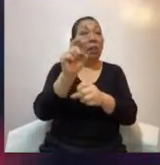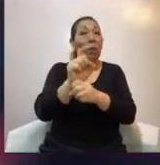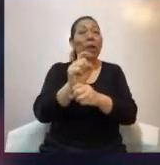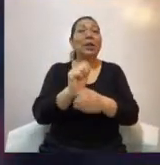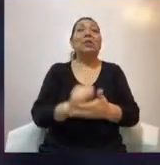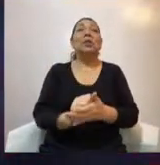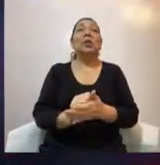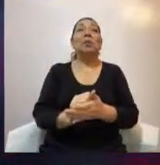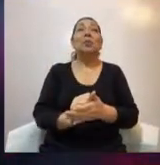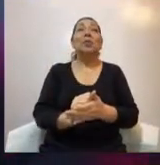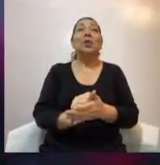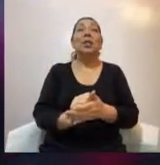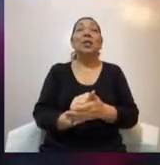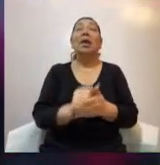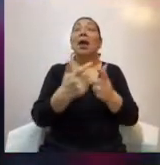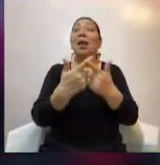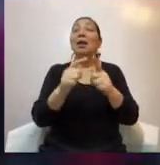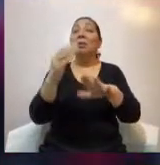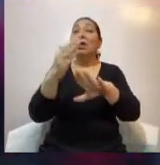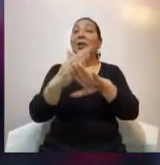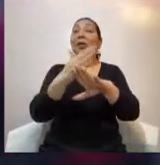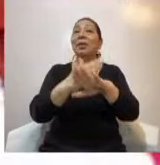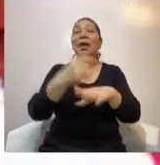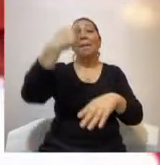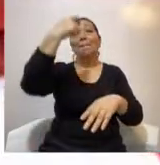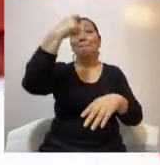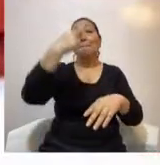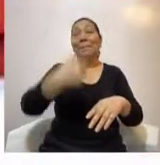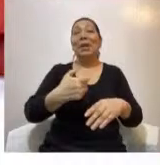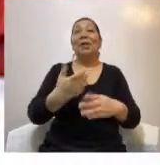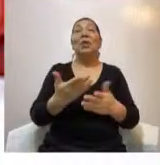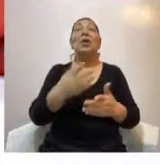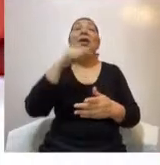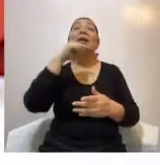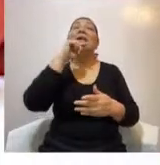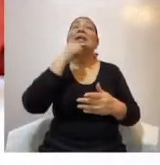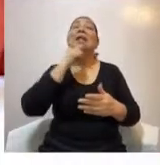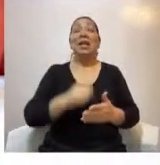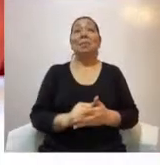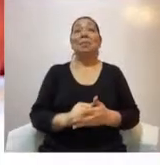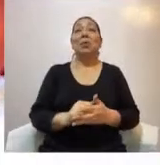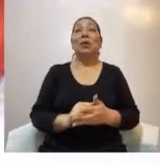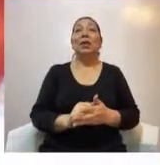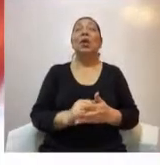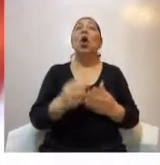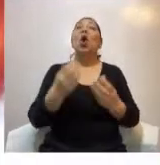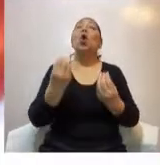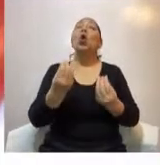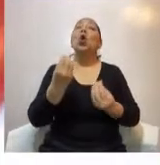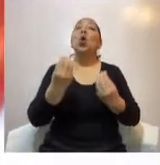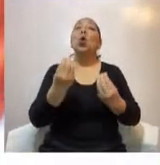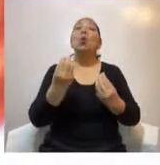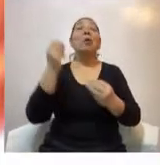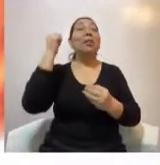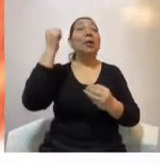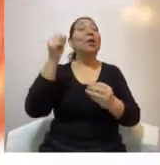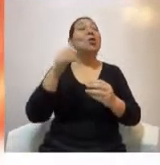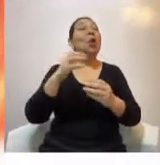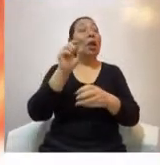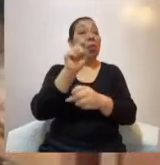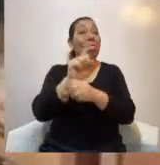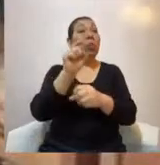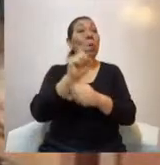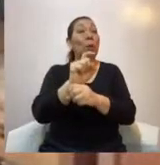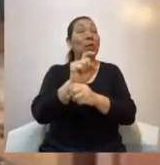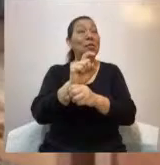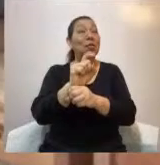a la educación y el libre desarrollo de la personalidad de las mujeres. Y cómo a través del derecho a